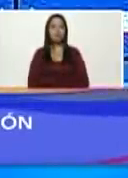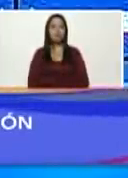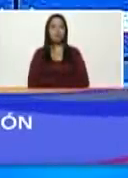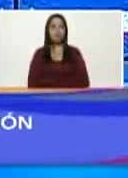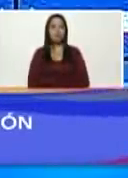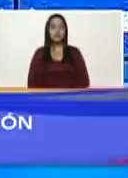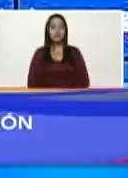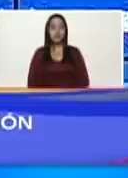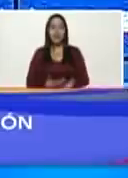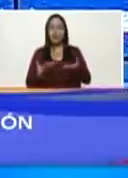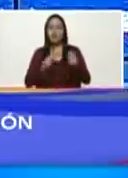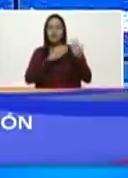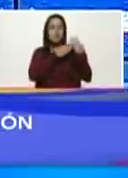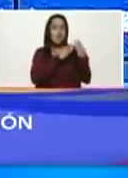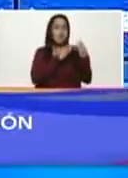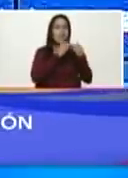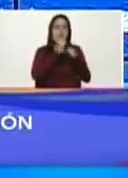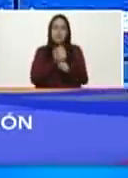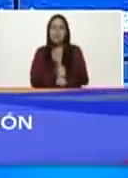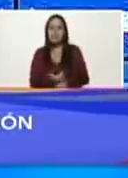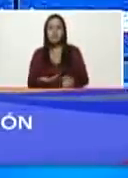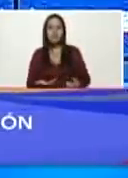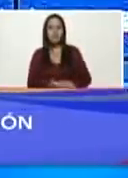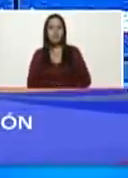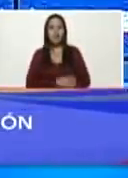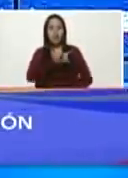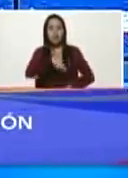Tengo mucha esperanza en la Universidad de las Ciencias de la Salud.